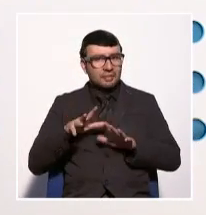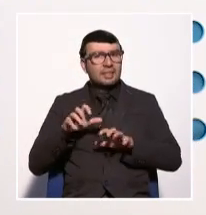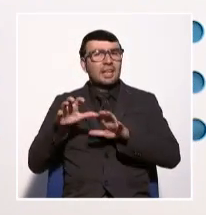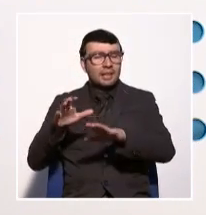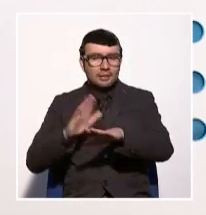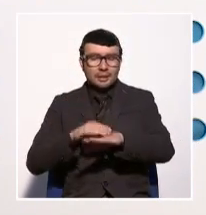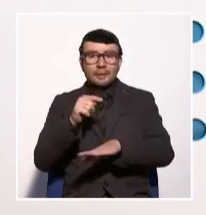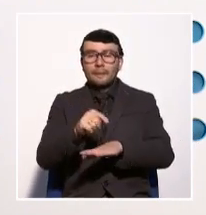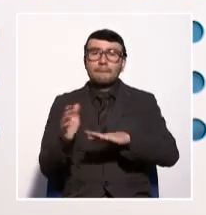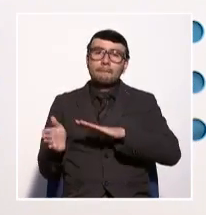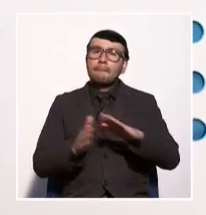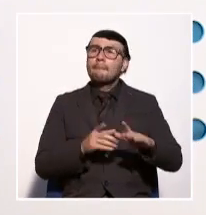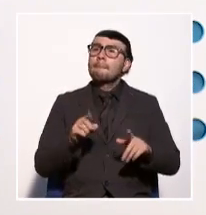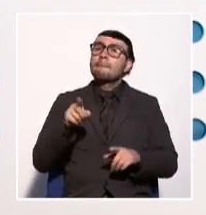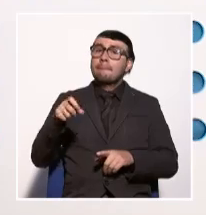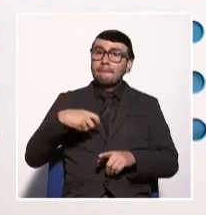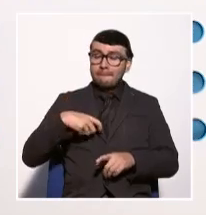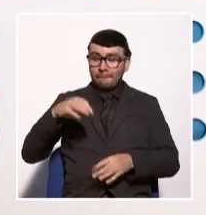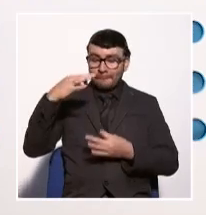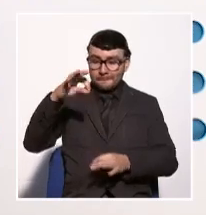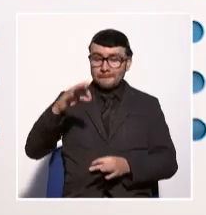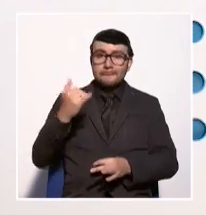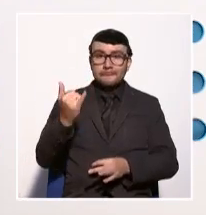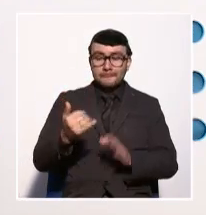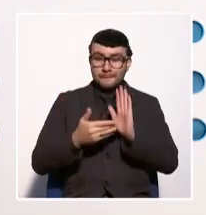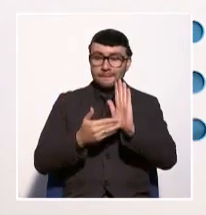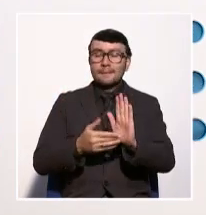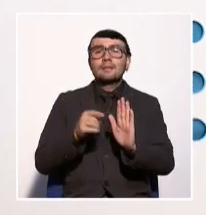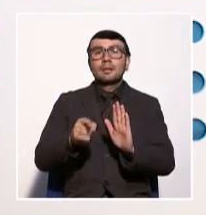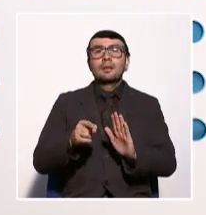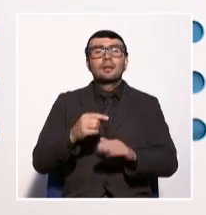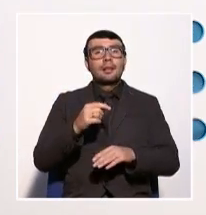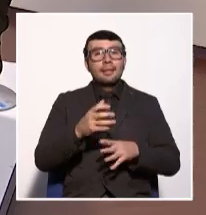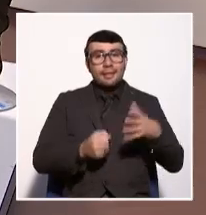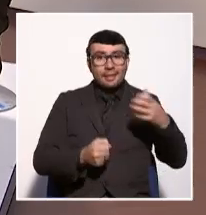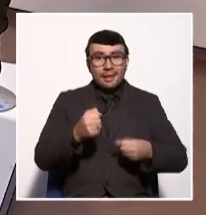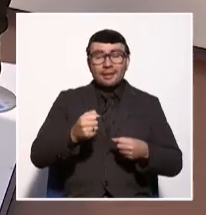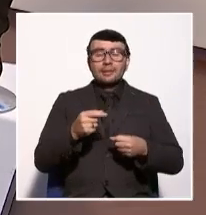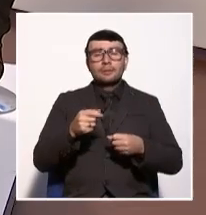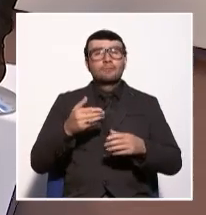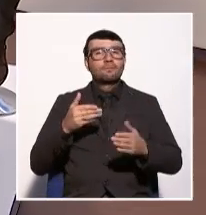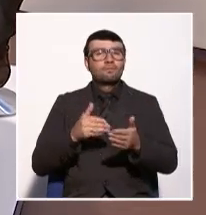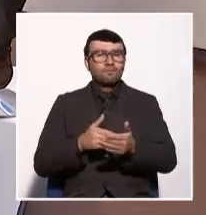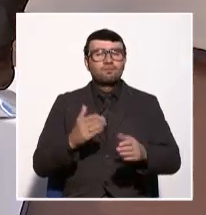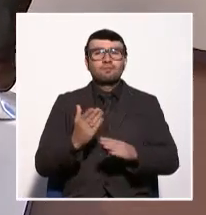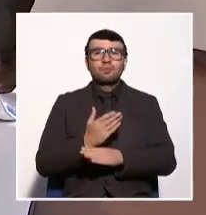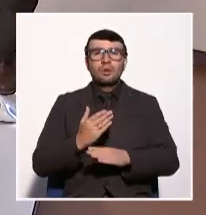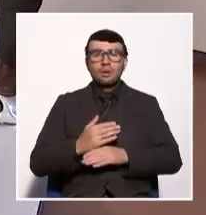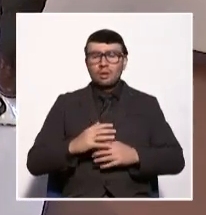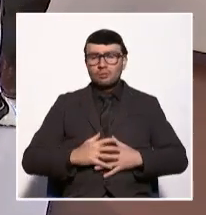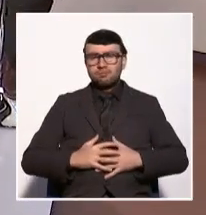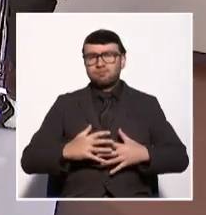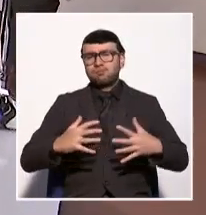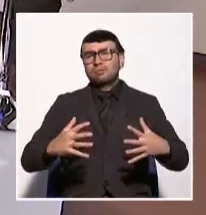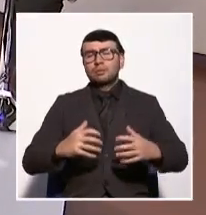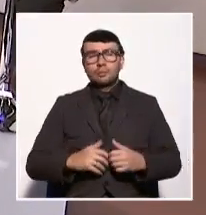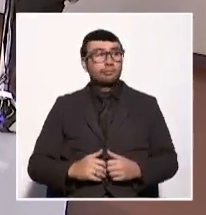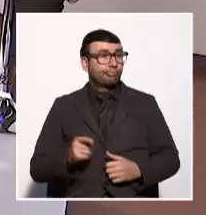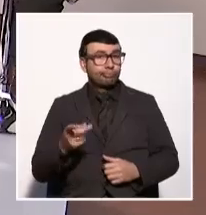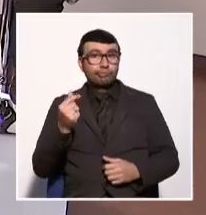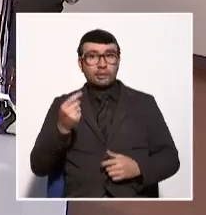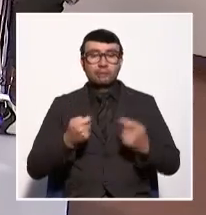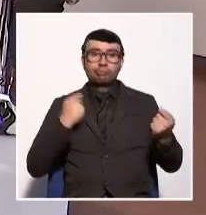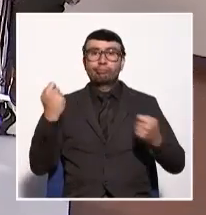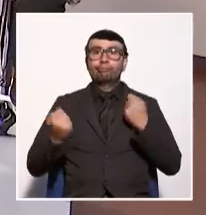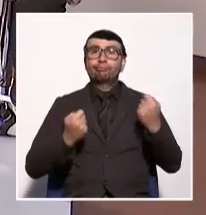que respaldan del carácter pro inflamatorio de los lácteos hay mucho movimiento de billete como en todas las cosas lastimosamente